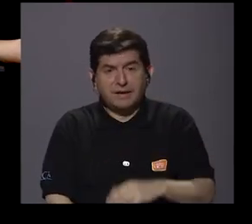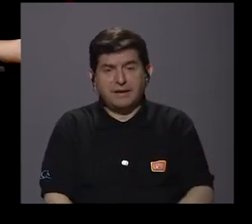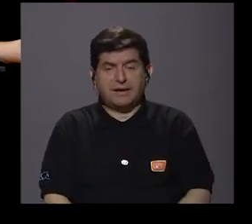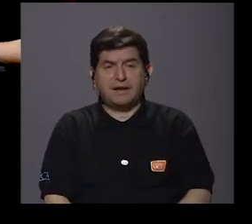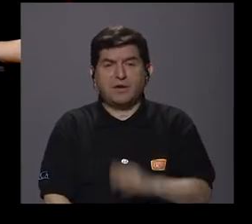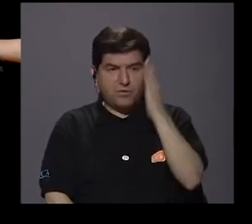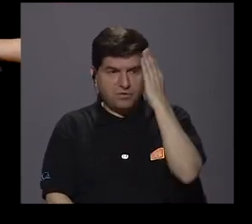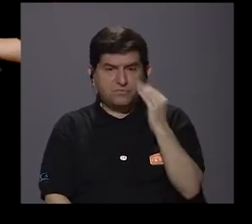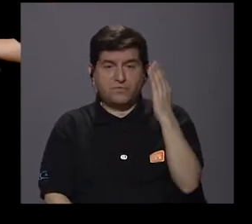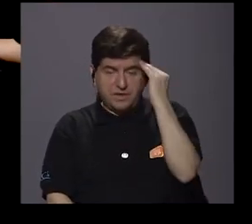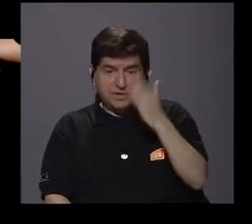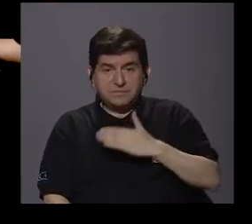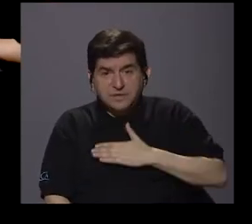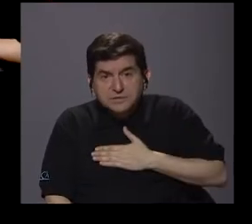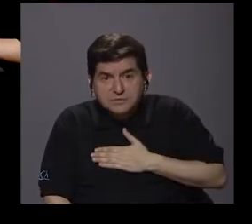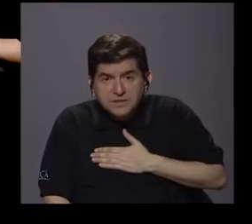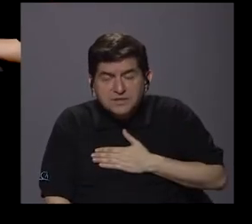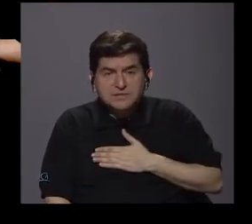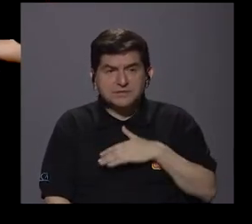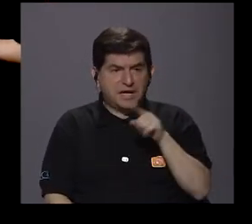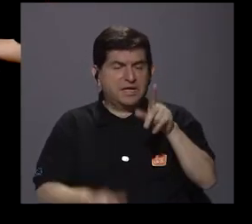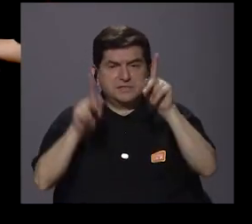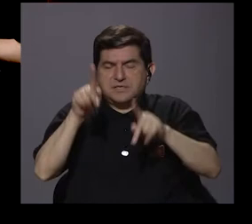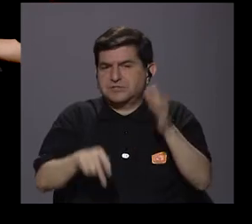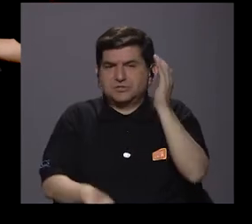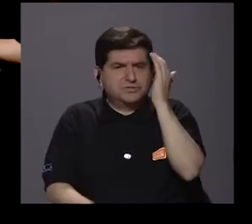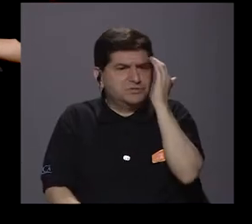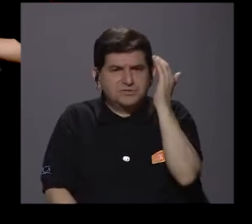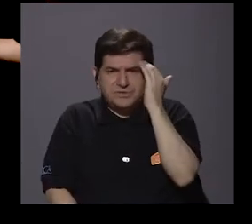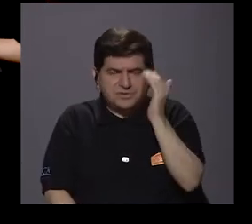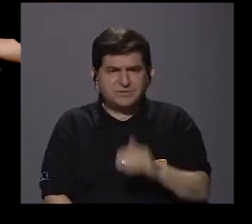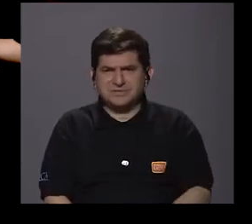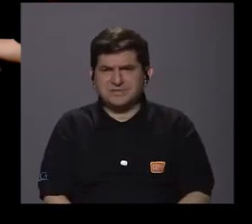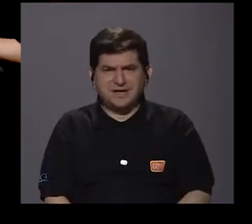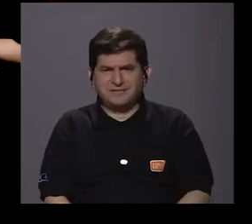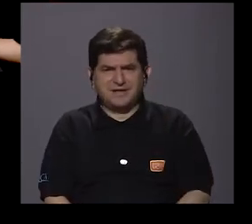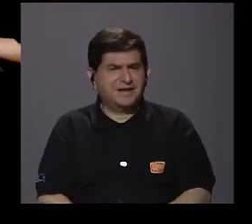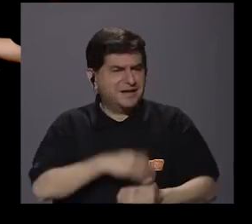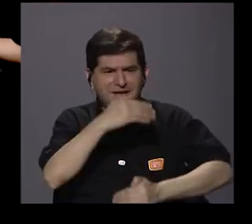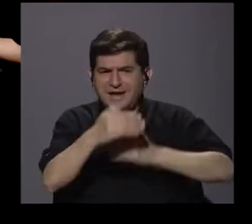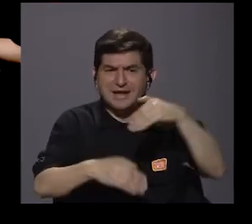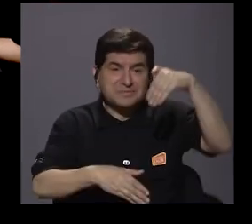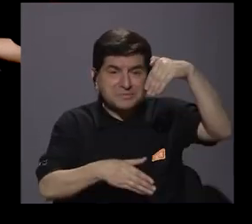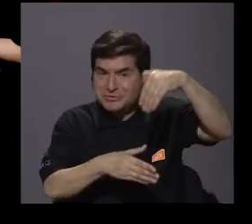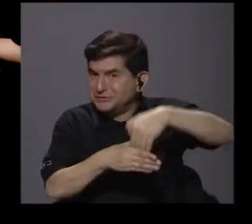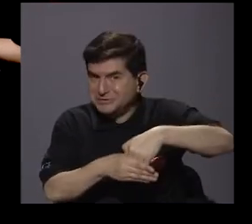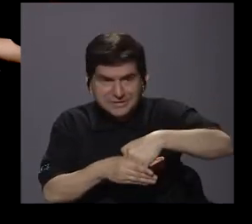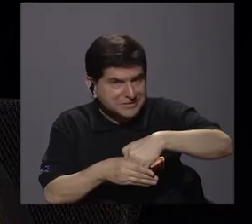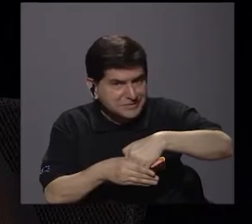y lo viví, esa gente no sabe con qué se come eso.